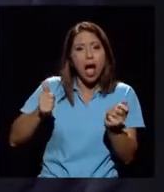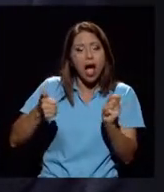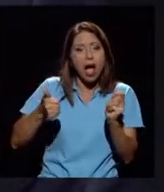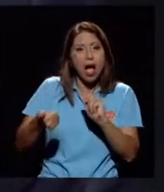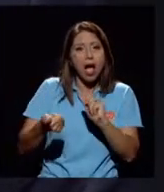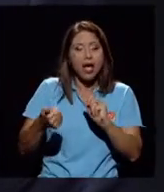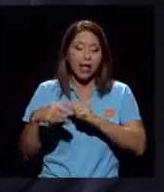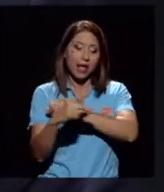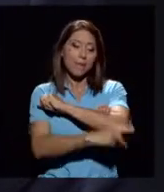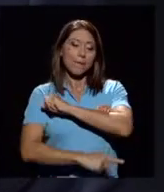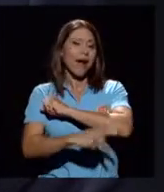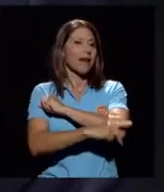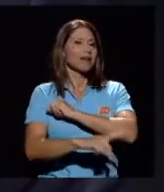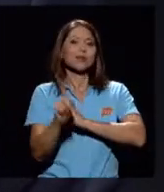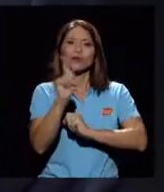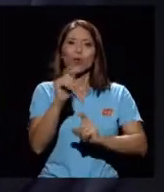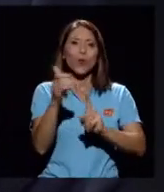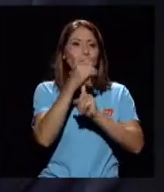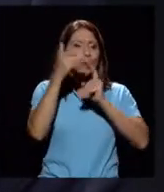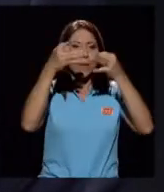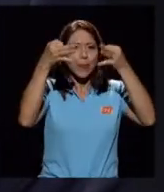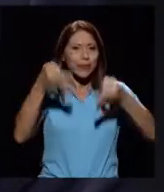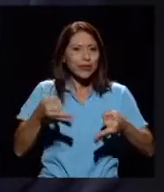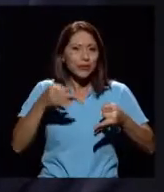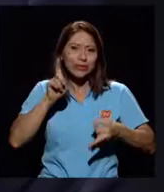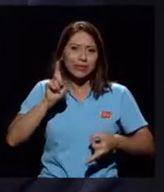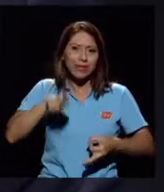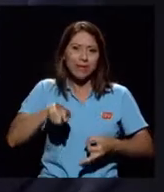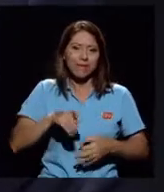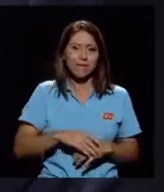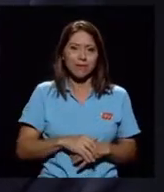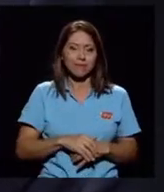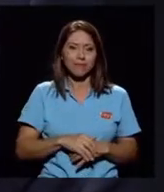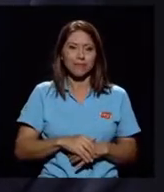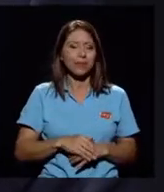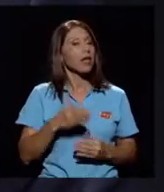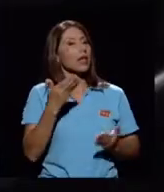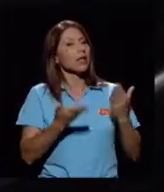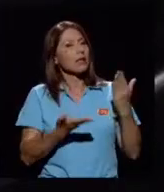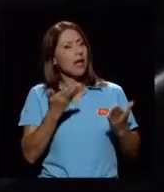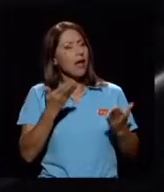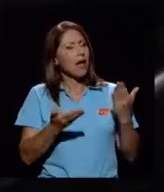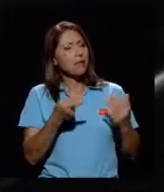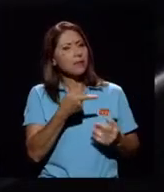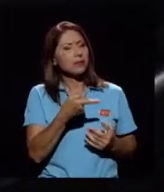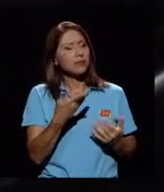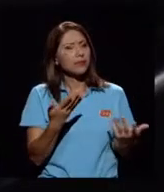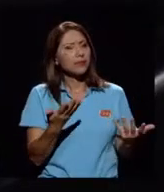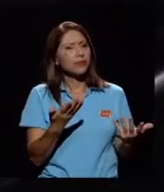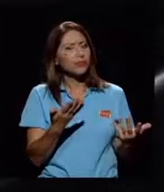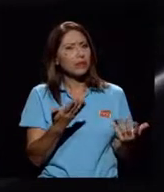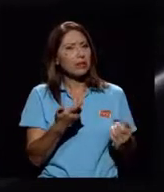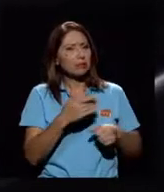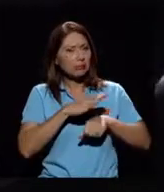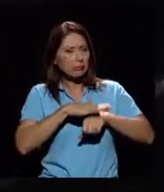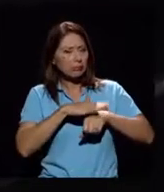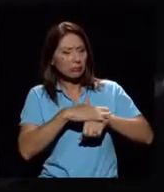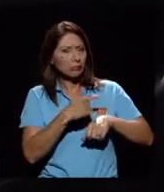no está afrontando las decisiones que tienen que afrontar tal vez en este sentido francisco dm